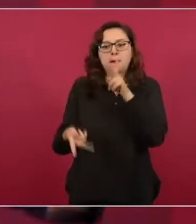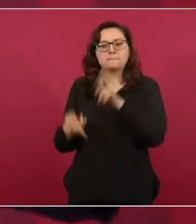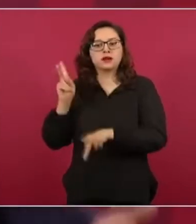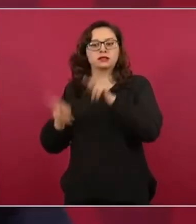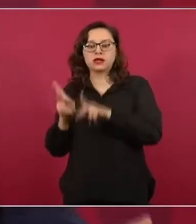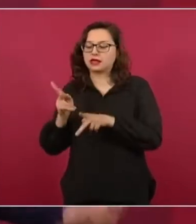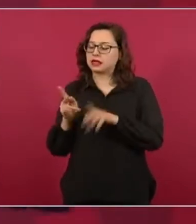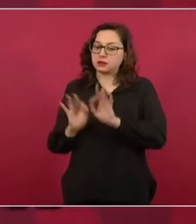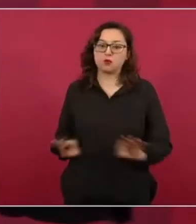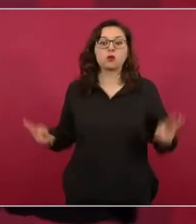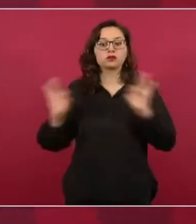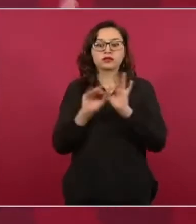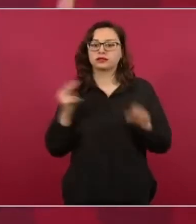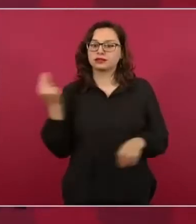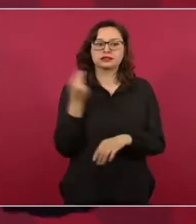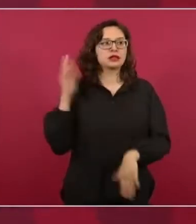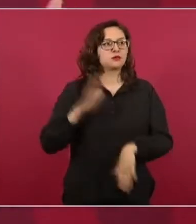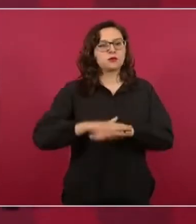queremos impulsar una campaña